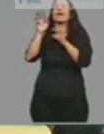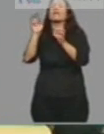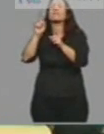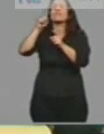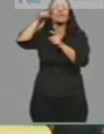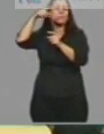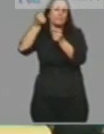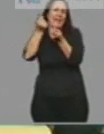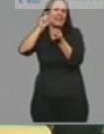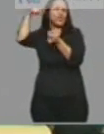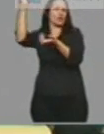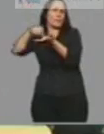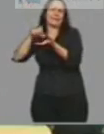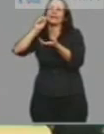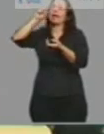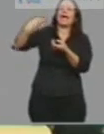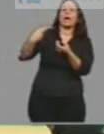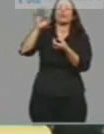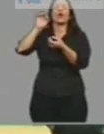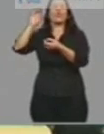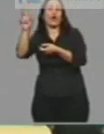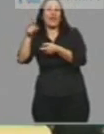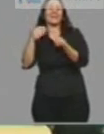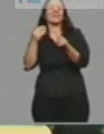en moneda extranjera, euro o dólares,